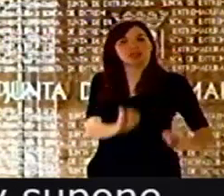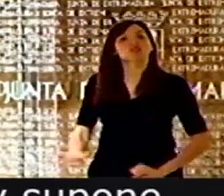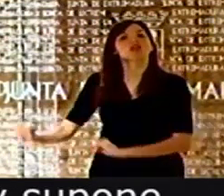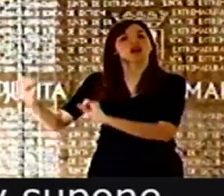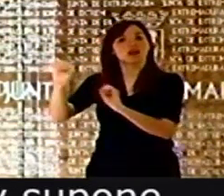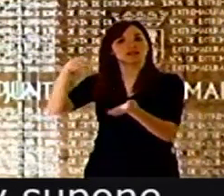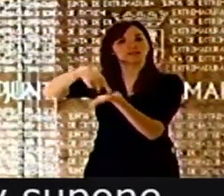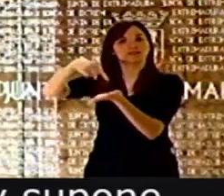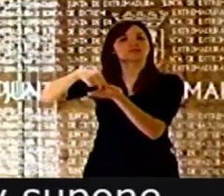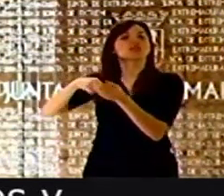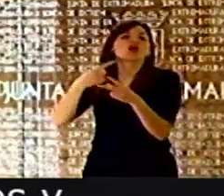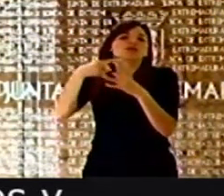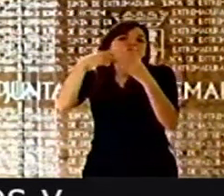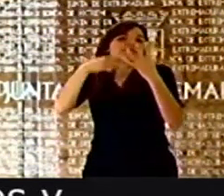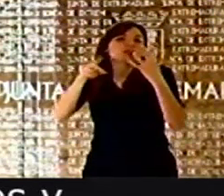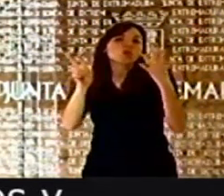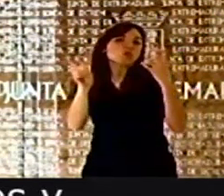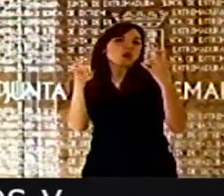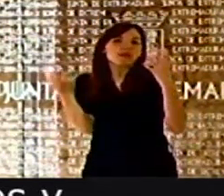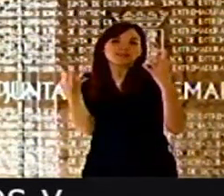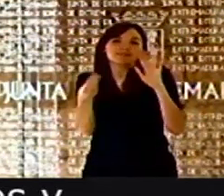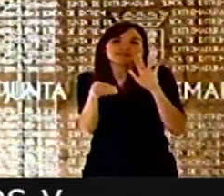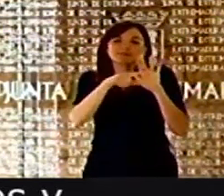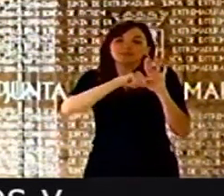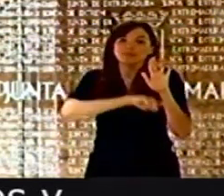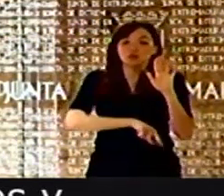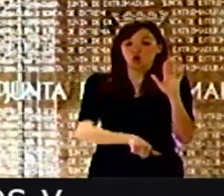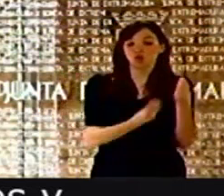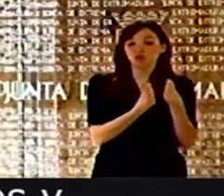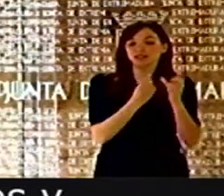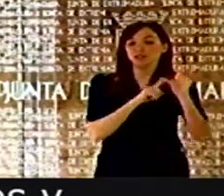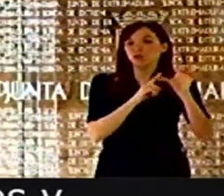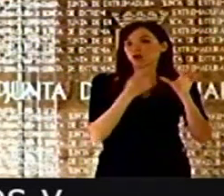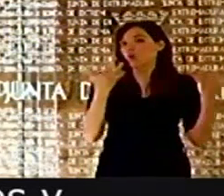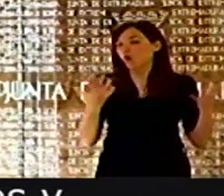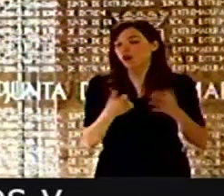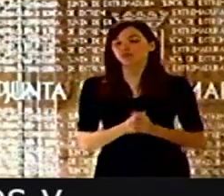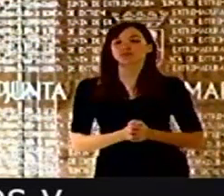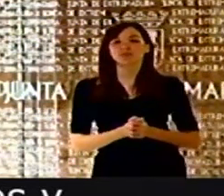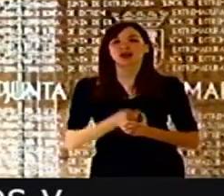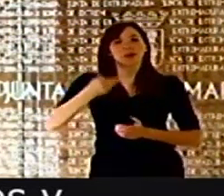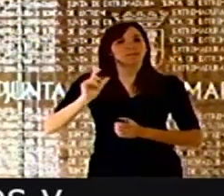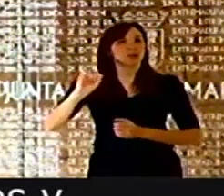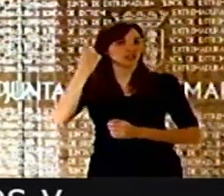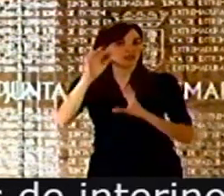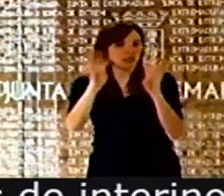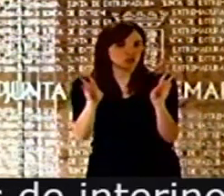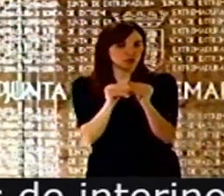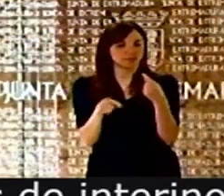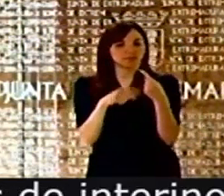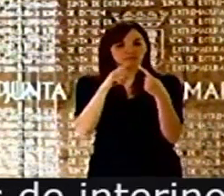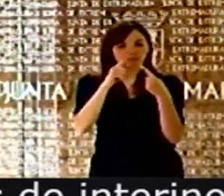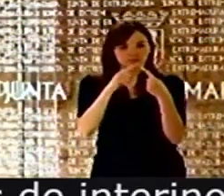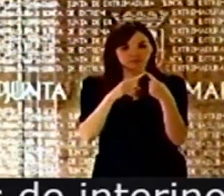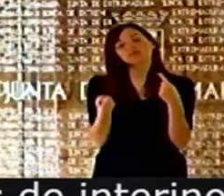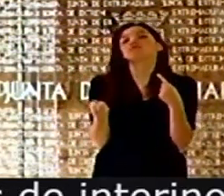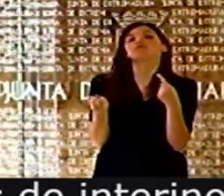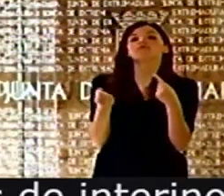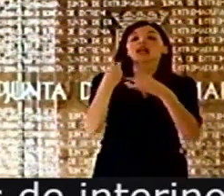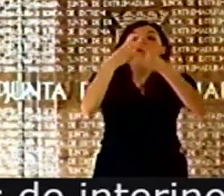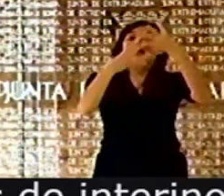¿Qué novedades contiene este nuevo decreto de interinos que aprueba hoy la Junta de Extremadura? Les cito las más importantes. Se establece una nueva ordenación de las